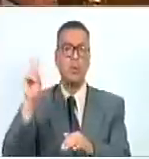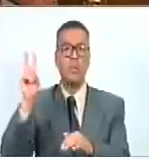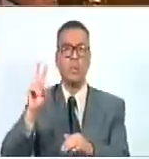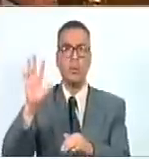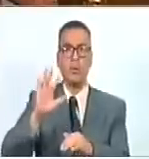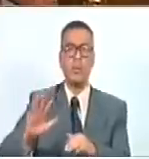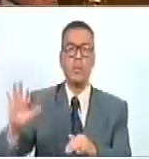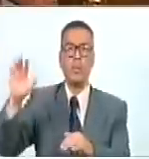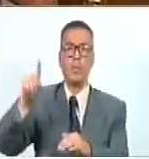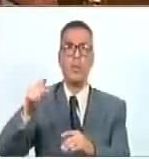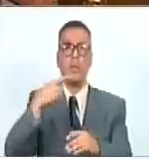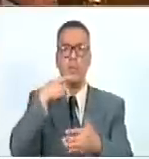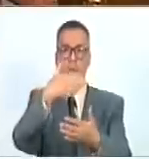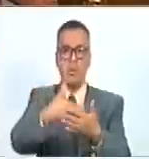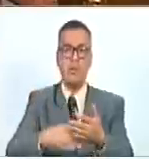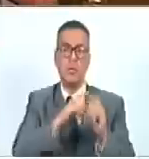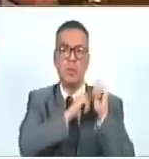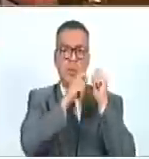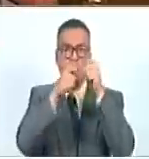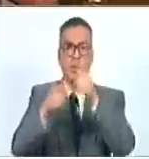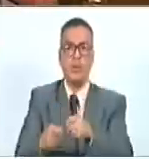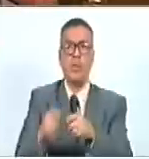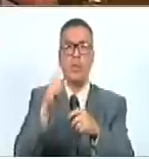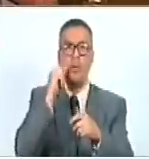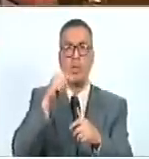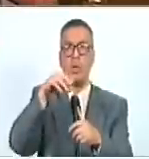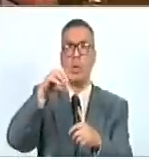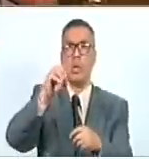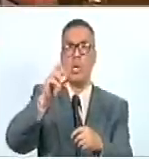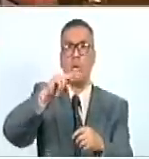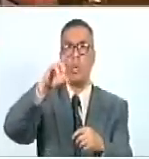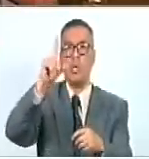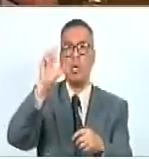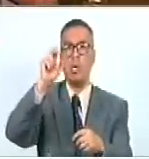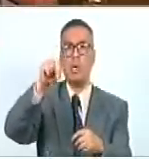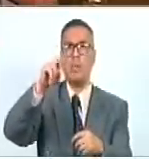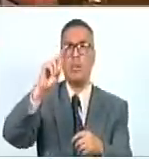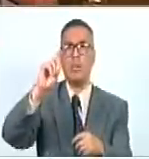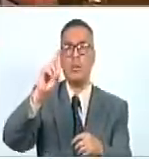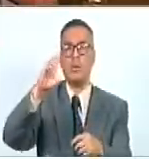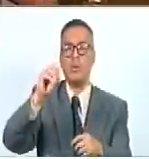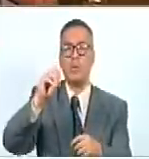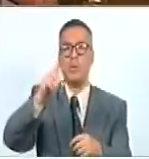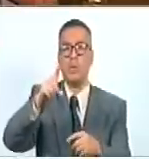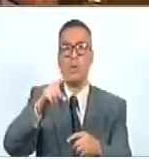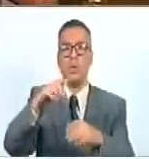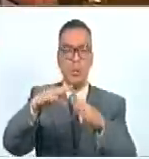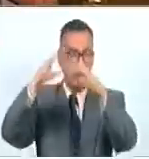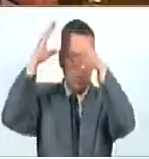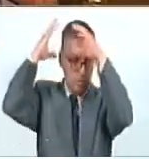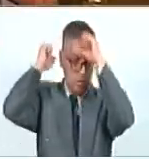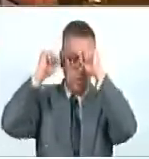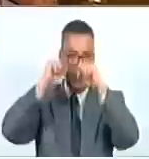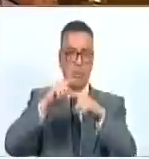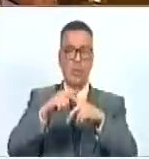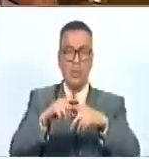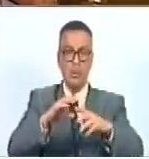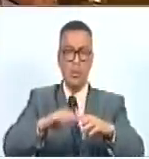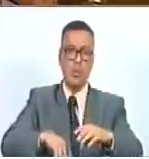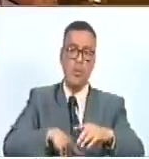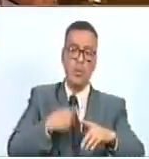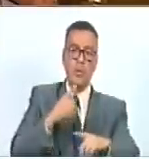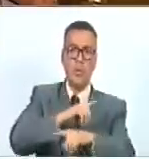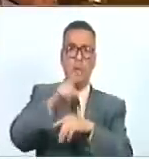Venezuela, propone la designación del ciudadano Orlando Miguel Maneiro Gaspar, como embajador extraordinario y